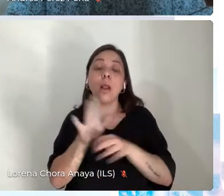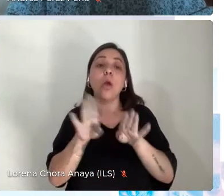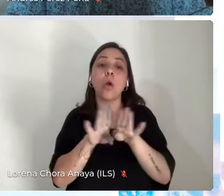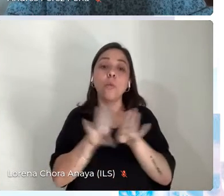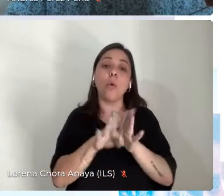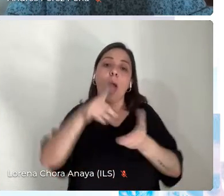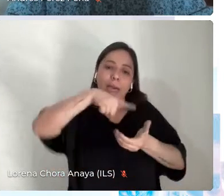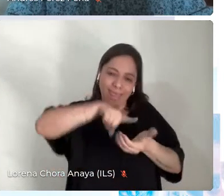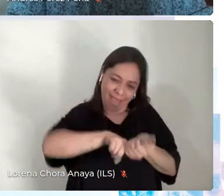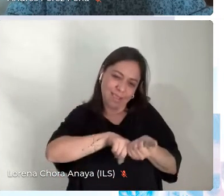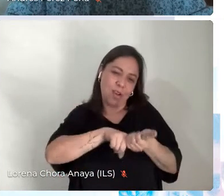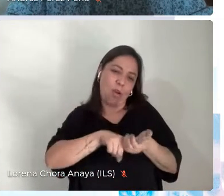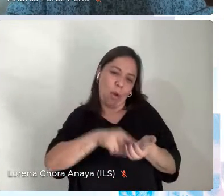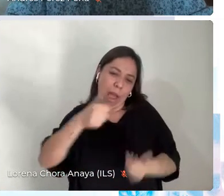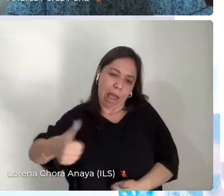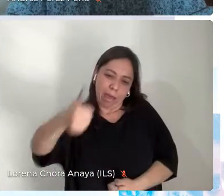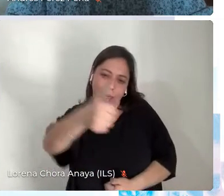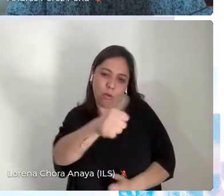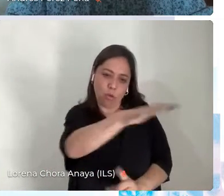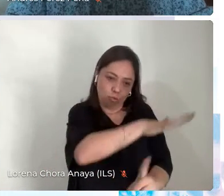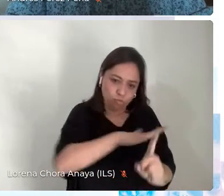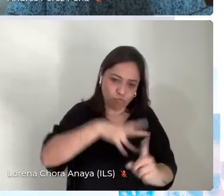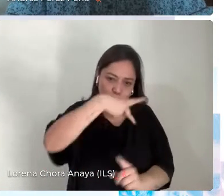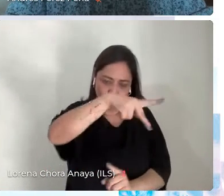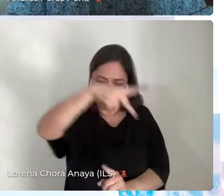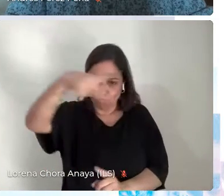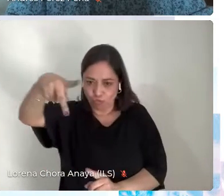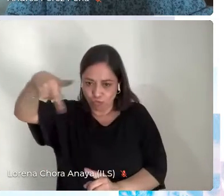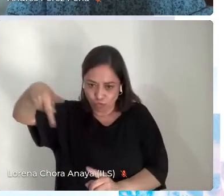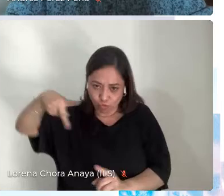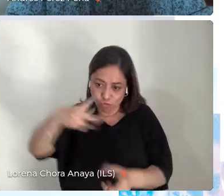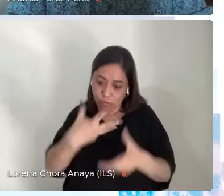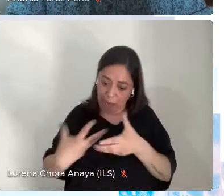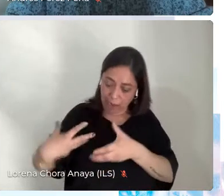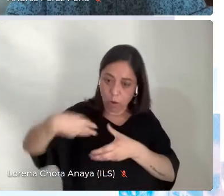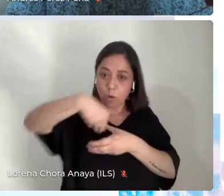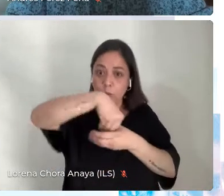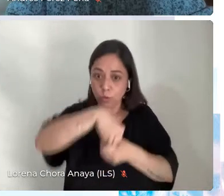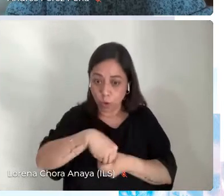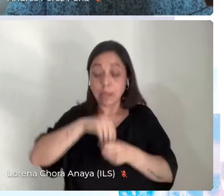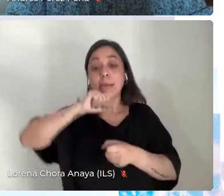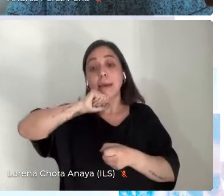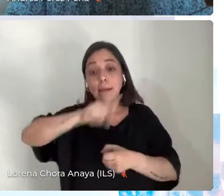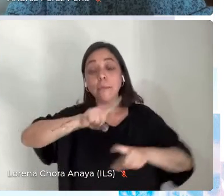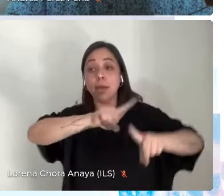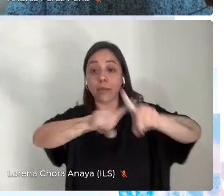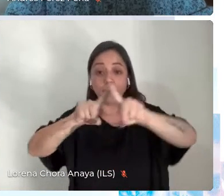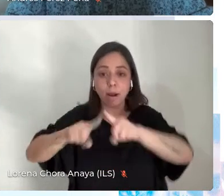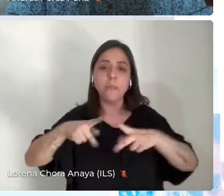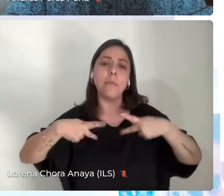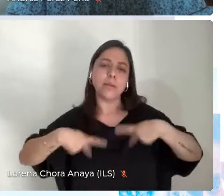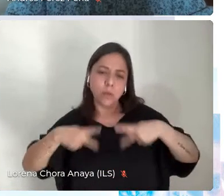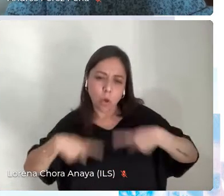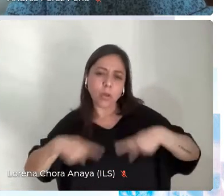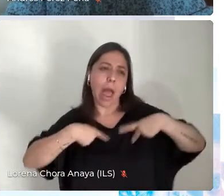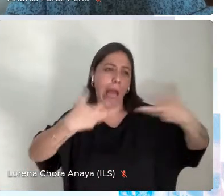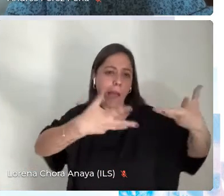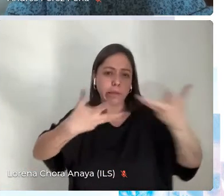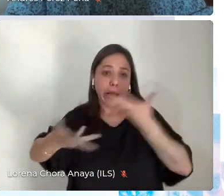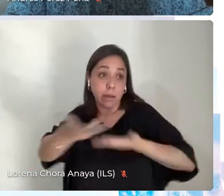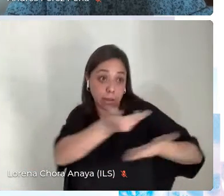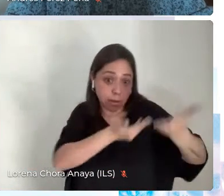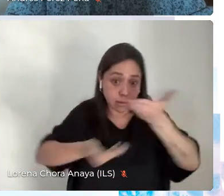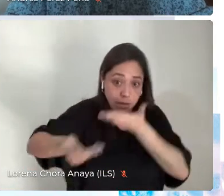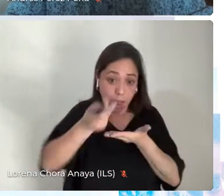respectivos campos y en donde la colaboración entre los diferentes actores fue la clave para su éxito. Nos van a apoyar